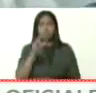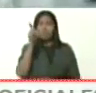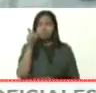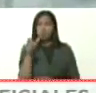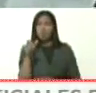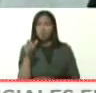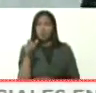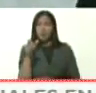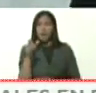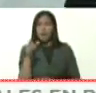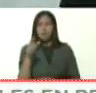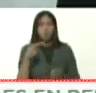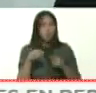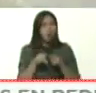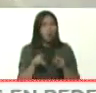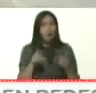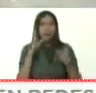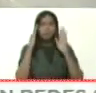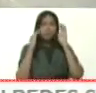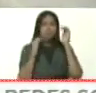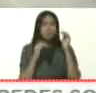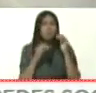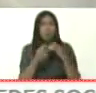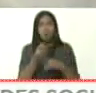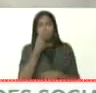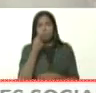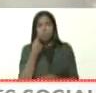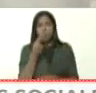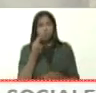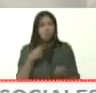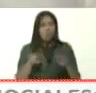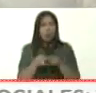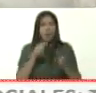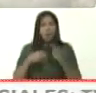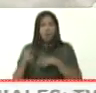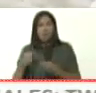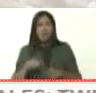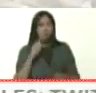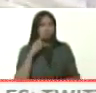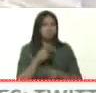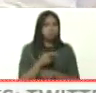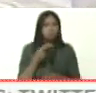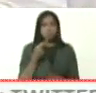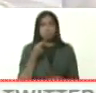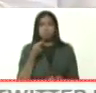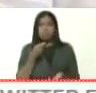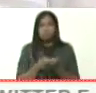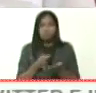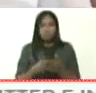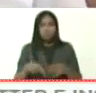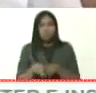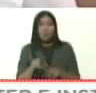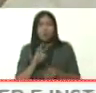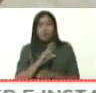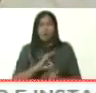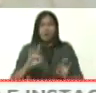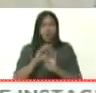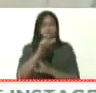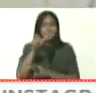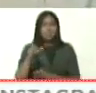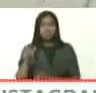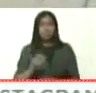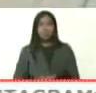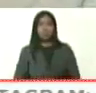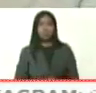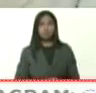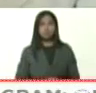un cliente. Y el medicamento nunca ha sido una mercancía, nunca ha habido una relación monetaria o mercantil con ninguno de los pacientes tratados. El paciente ha